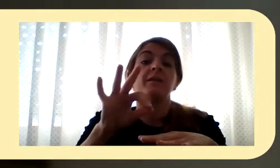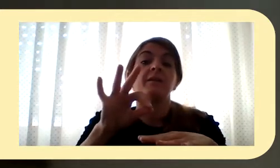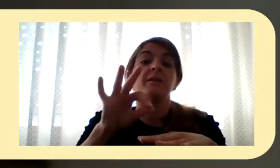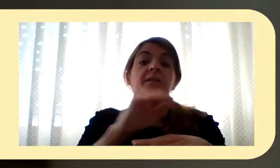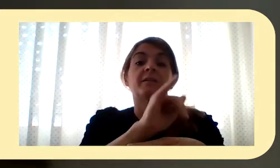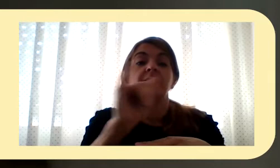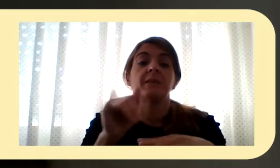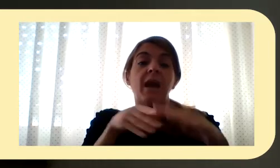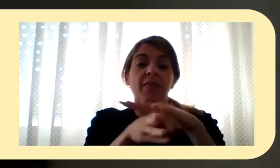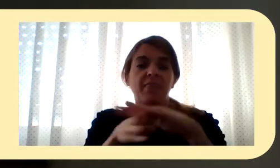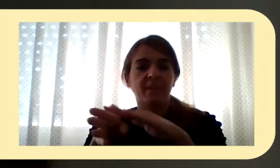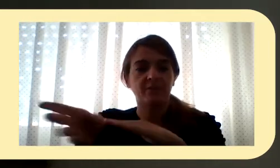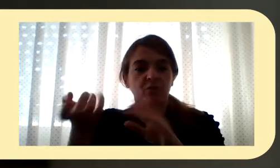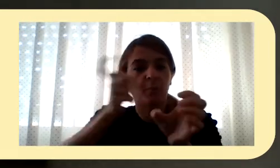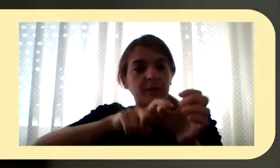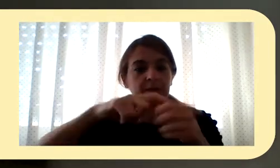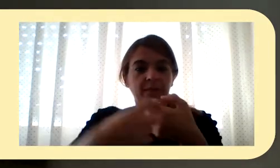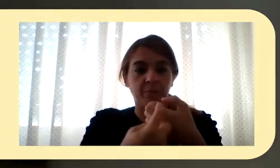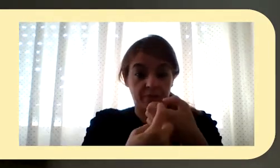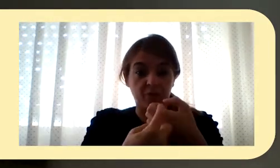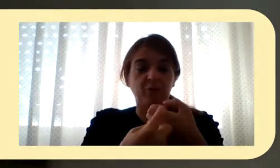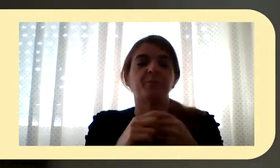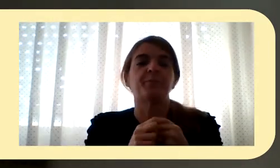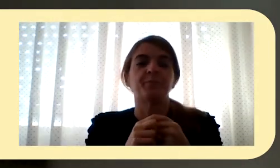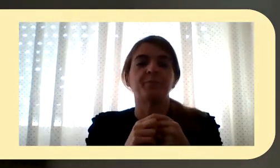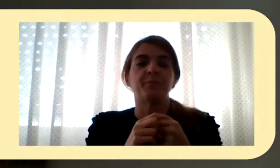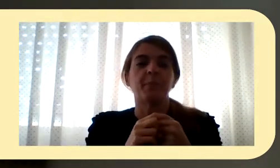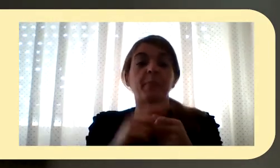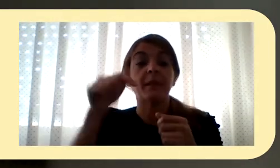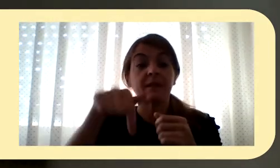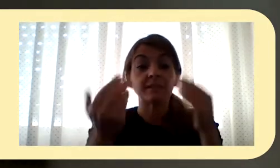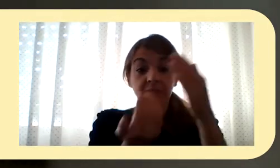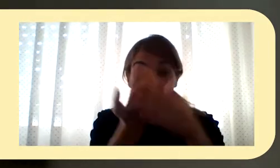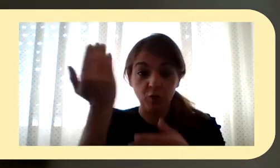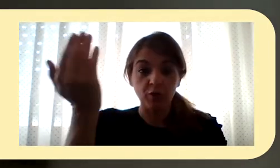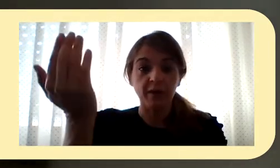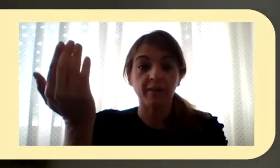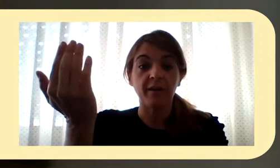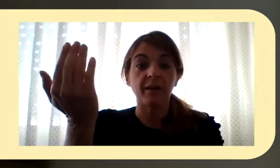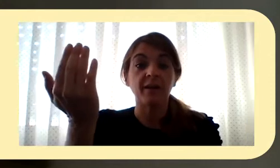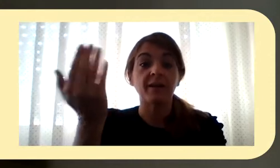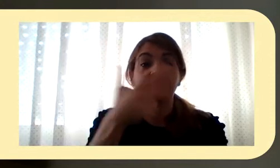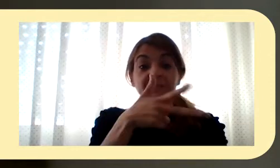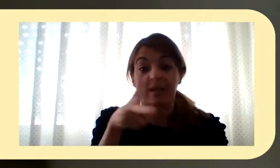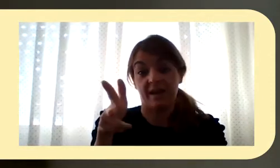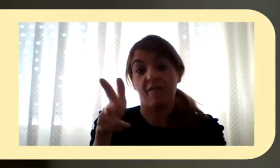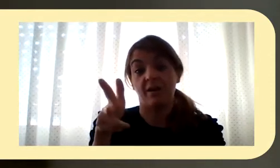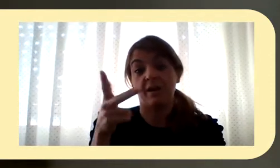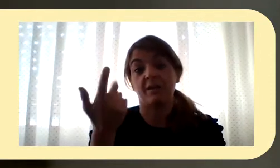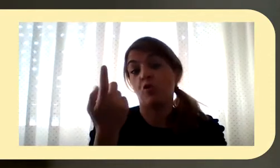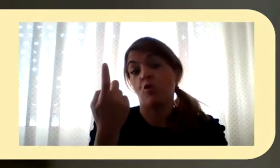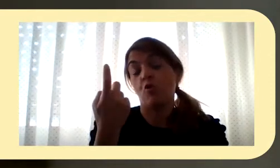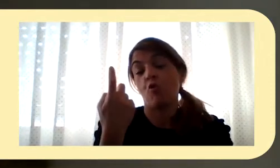tener acceso a la participación y que esta jornada se va a estar grabando. Así que, bueno, no es